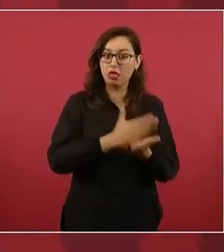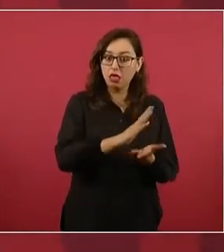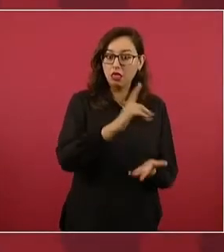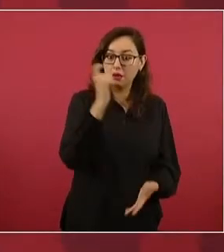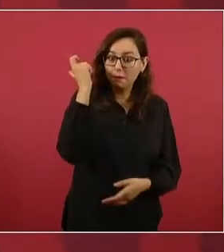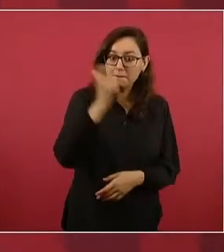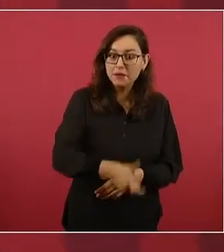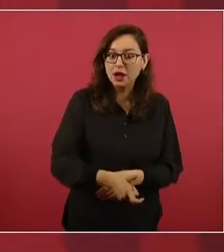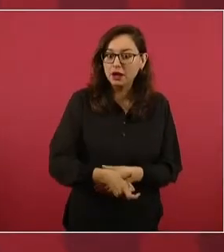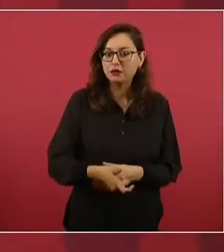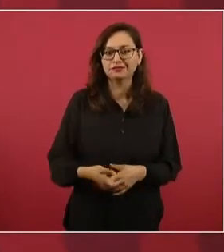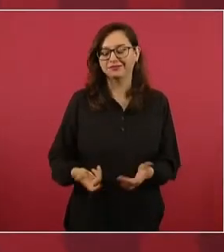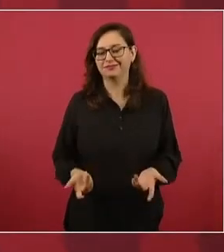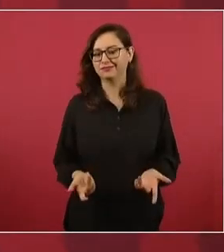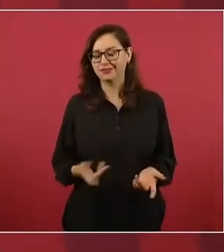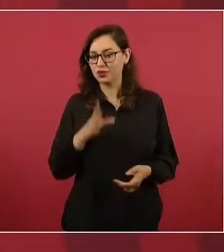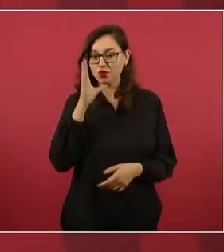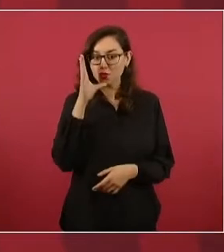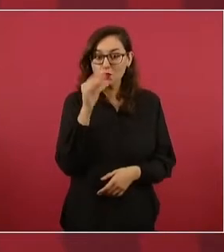Entonces,